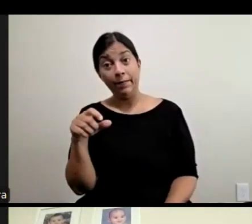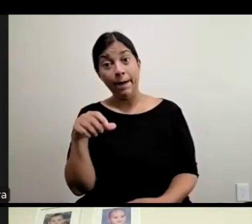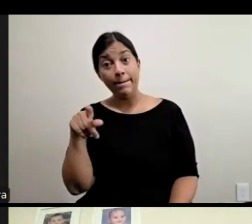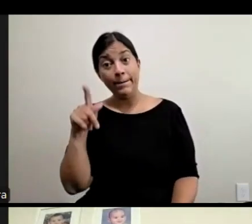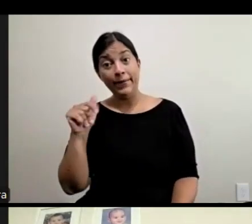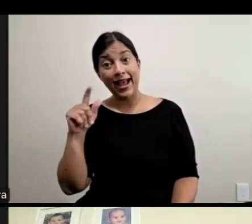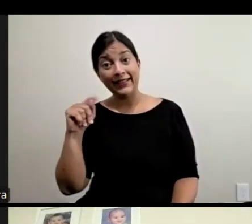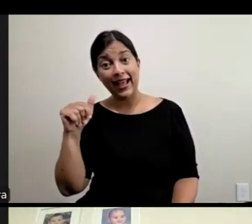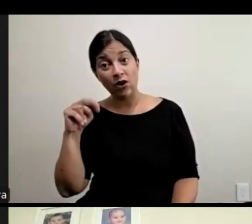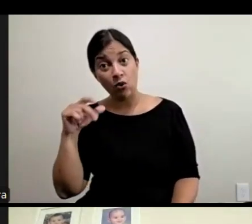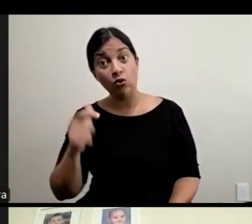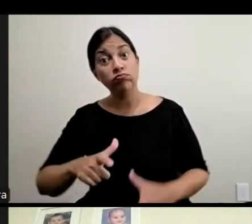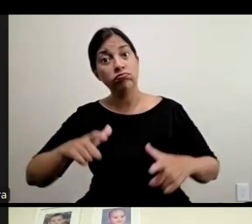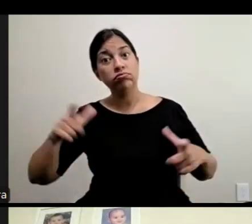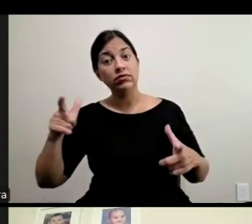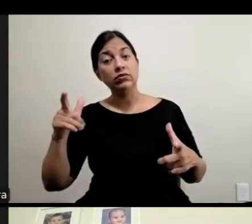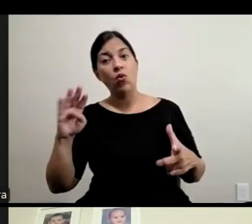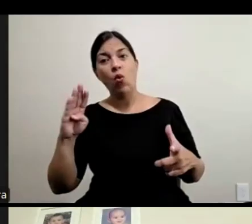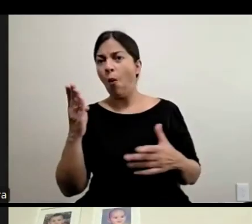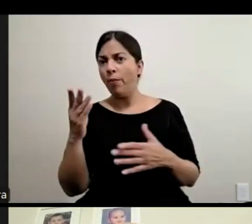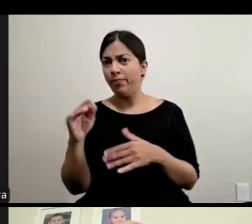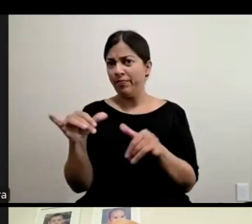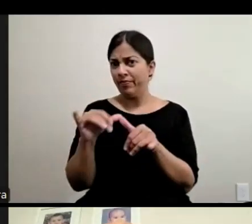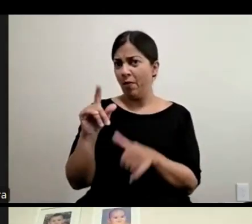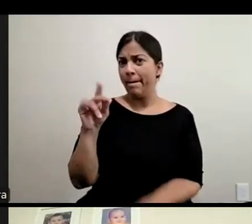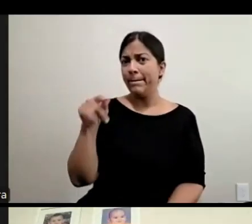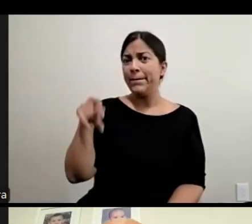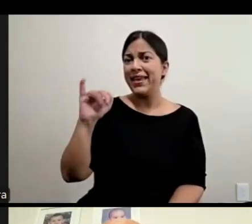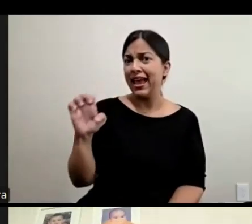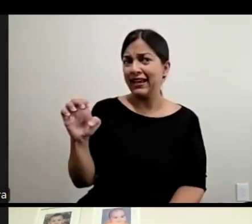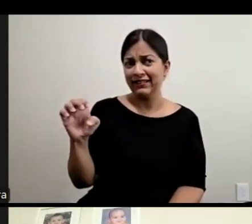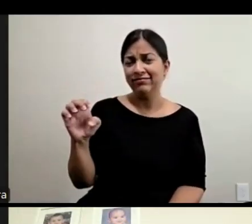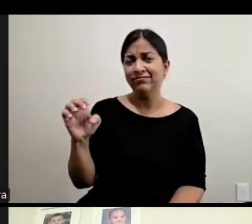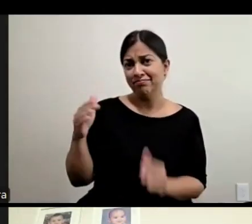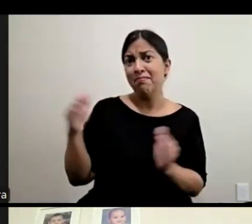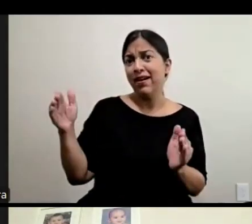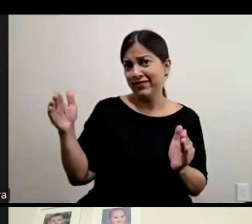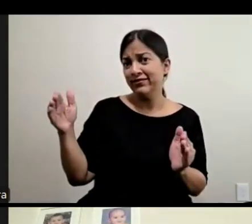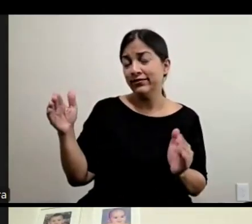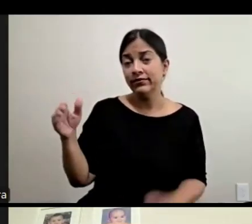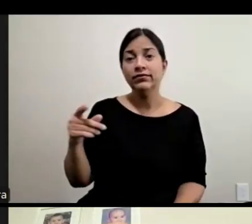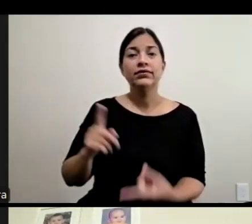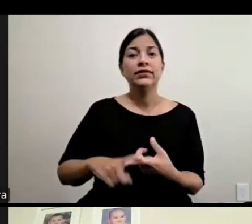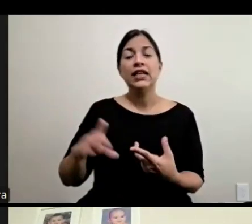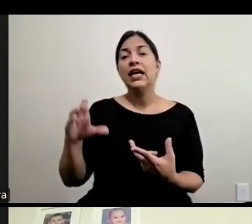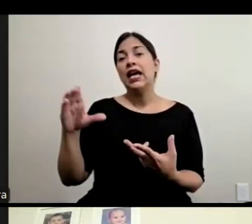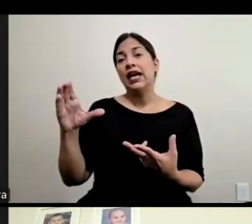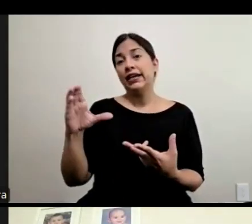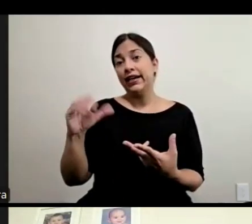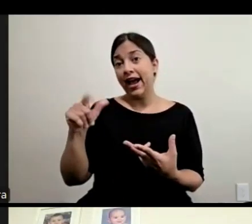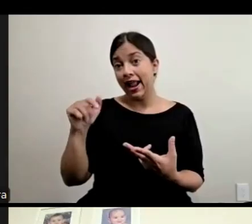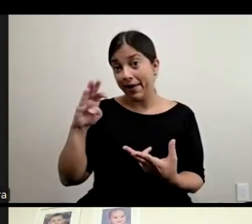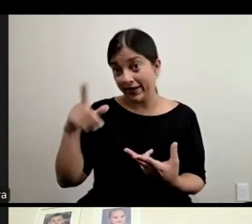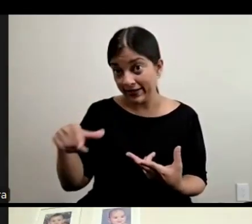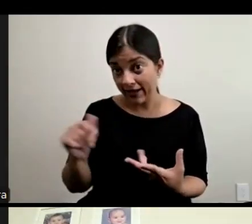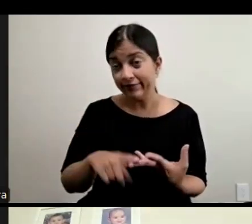1 pie de largo. Sí. O sea, es impresionante. Tienen pepinillo, calabaza, también, que las